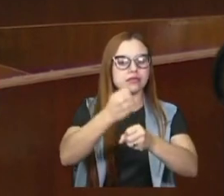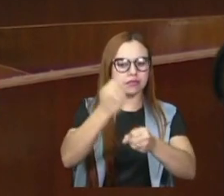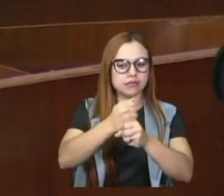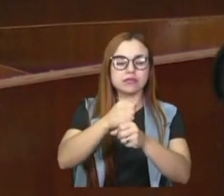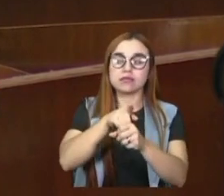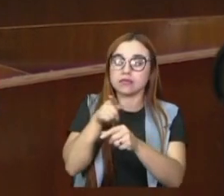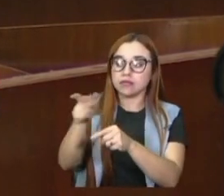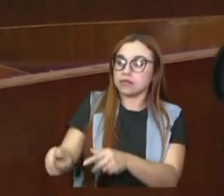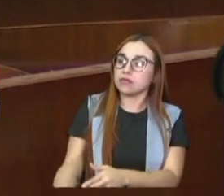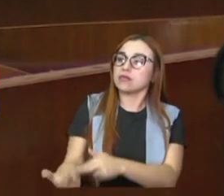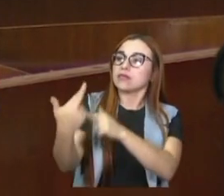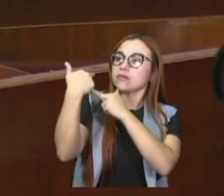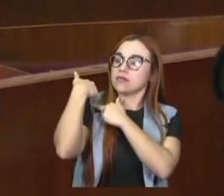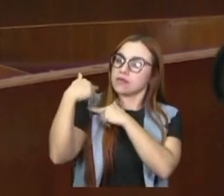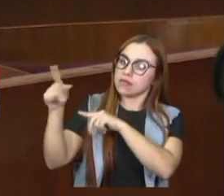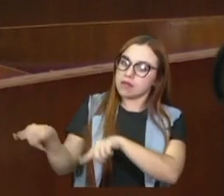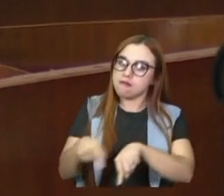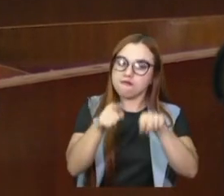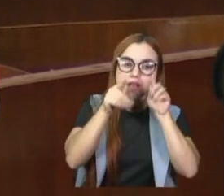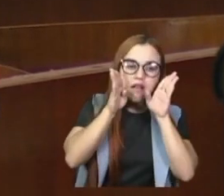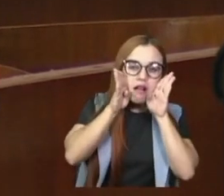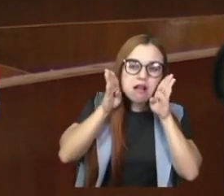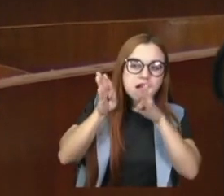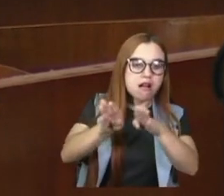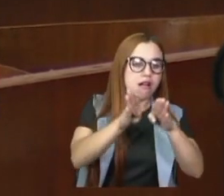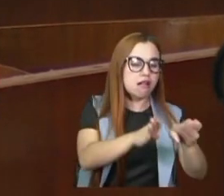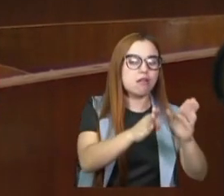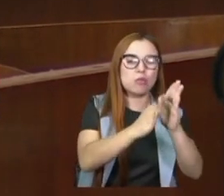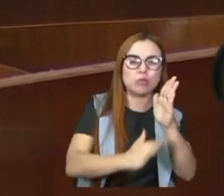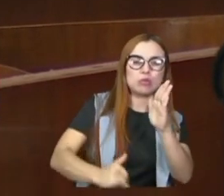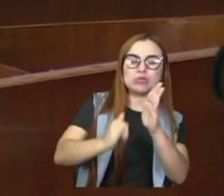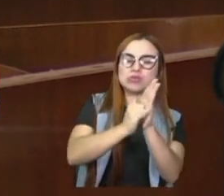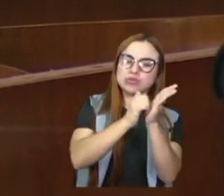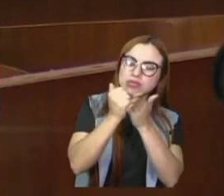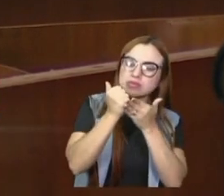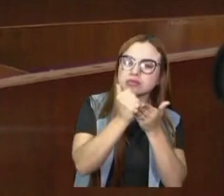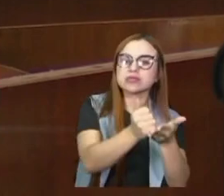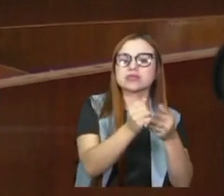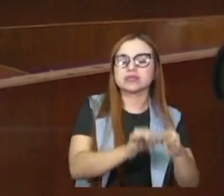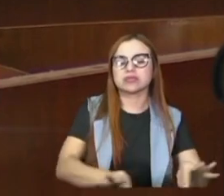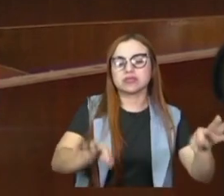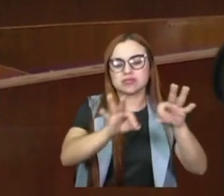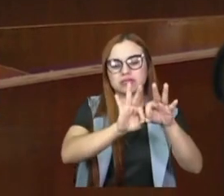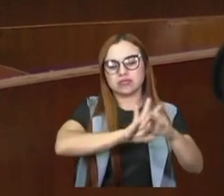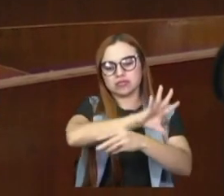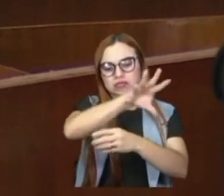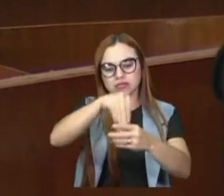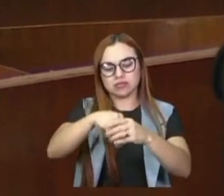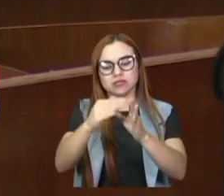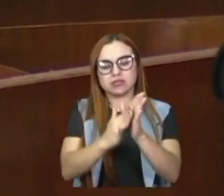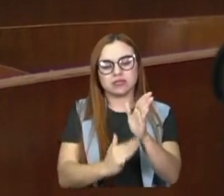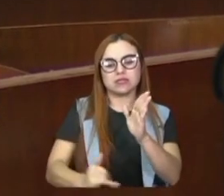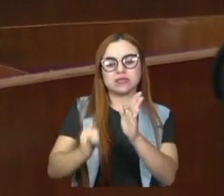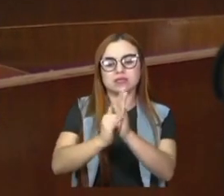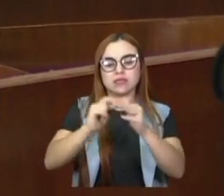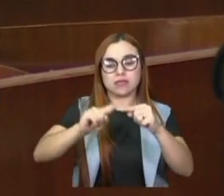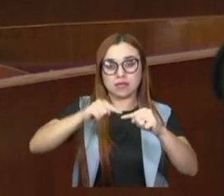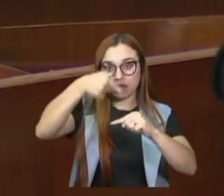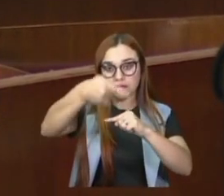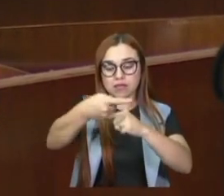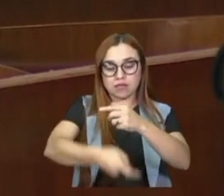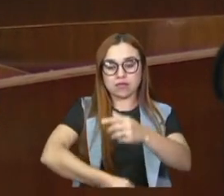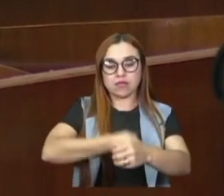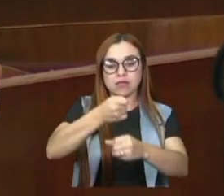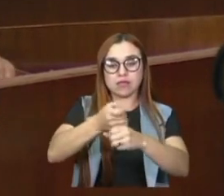ellos interesarse un poco más en este proyecto, como también incluirlo en el proyecto del año que viene, que es un